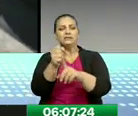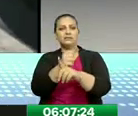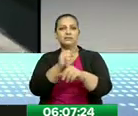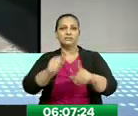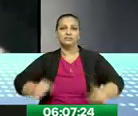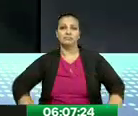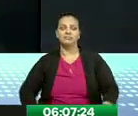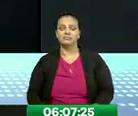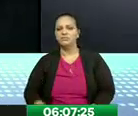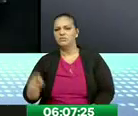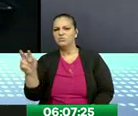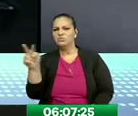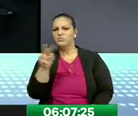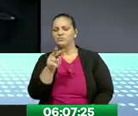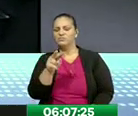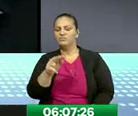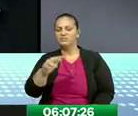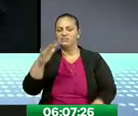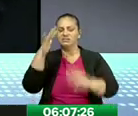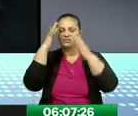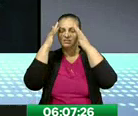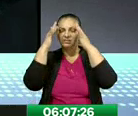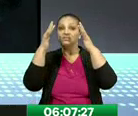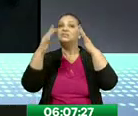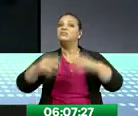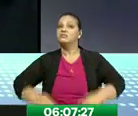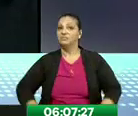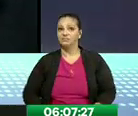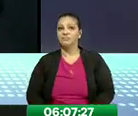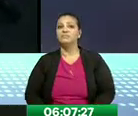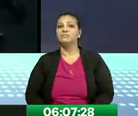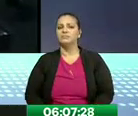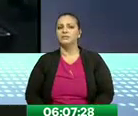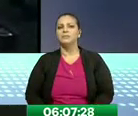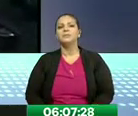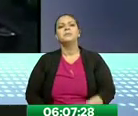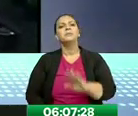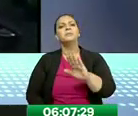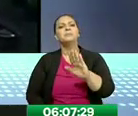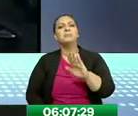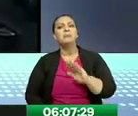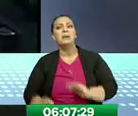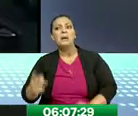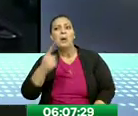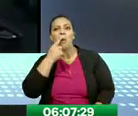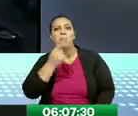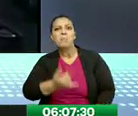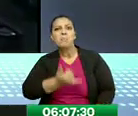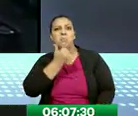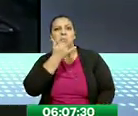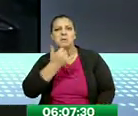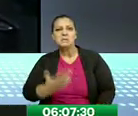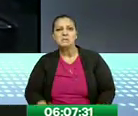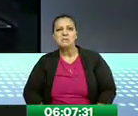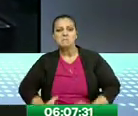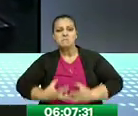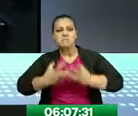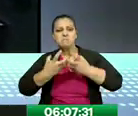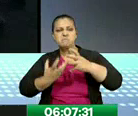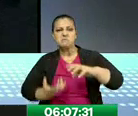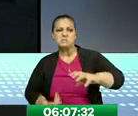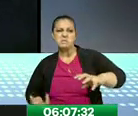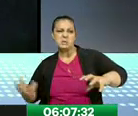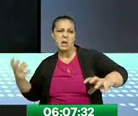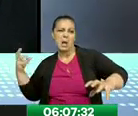tranquilizaron. Pero por menos de una reacción, por menos esta lanzada de esta gata, podíamos llegar a cosas mayores. Yo he